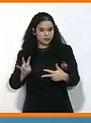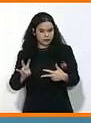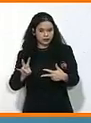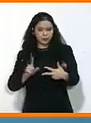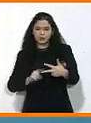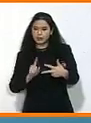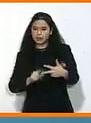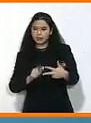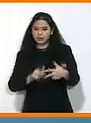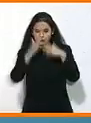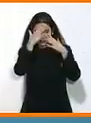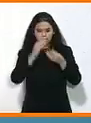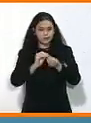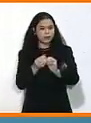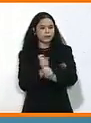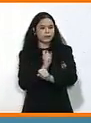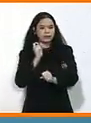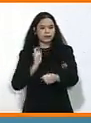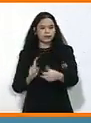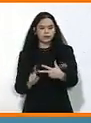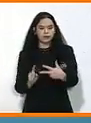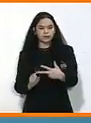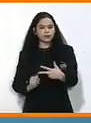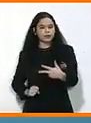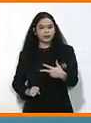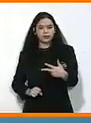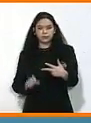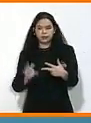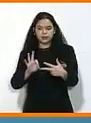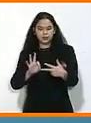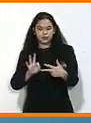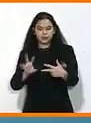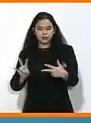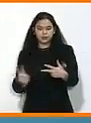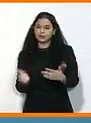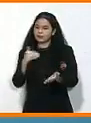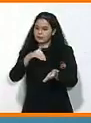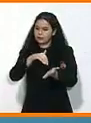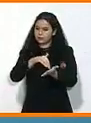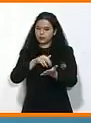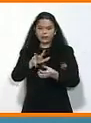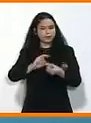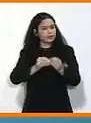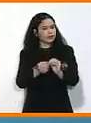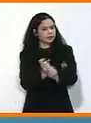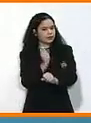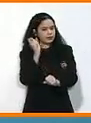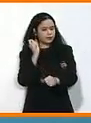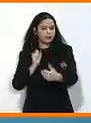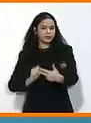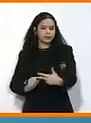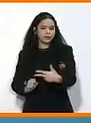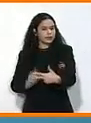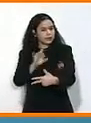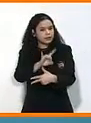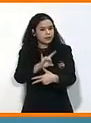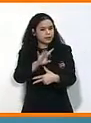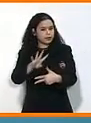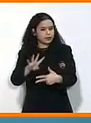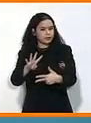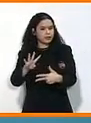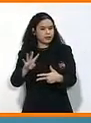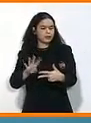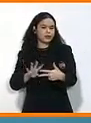47. Tercer y decisivo número ganador. Este es el 97. Con gusto repito, los tres números favorecidos son